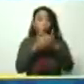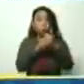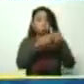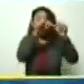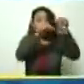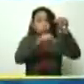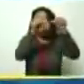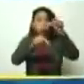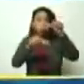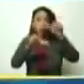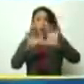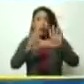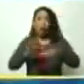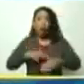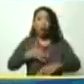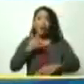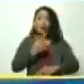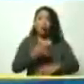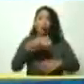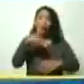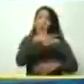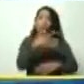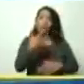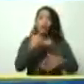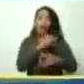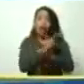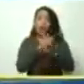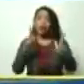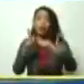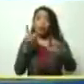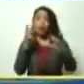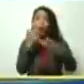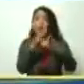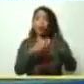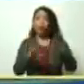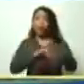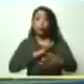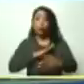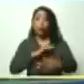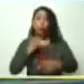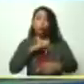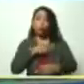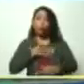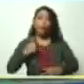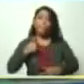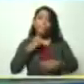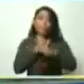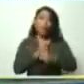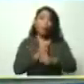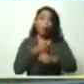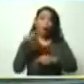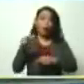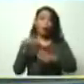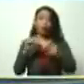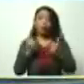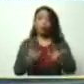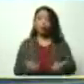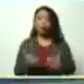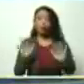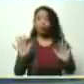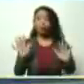determinando cuándo van a ser la liberación de los recursos nosotros aspiramos que esto sea inmediato